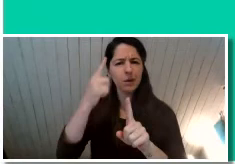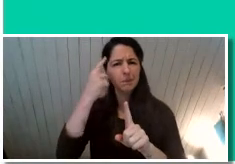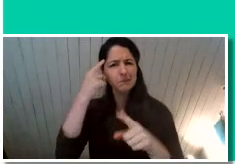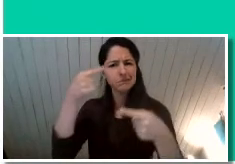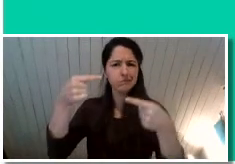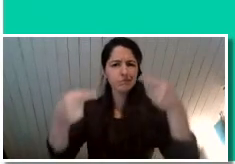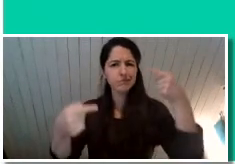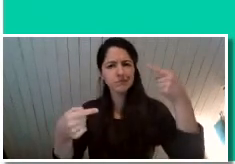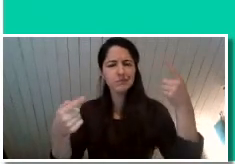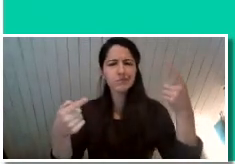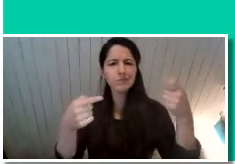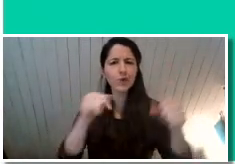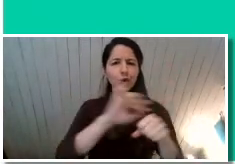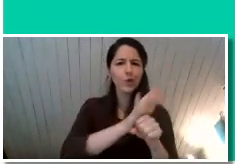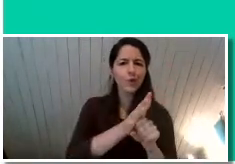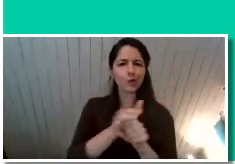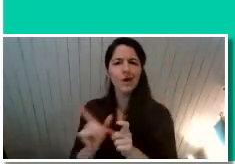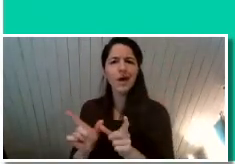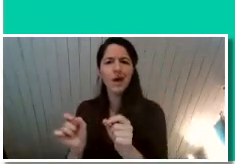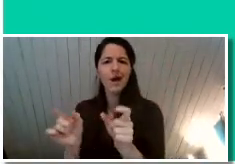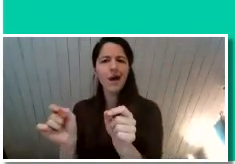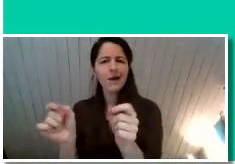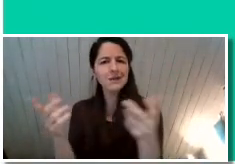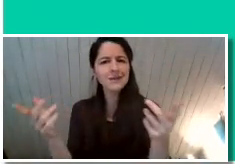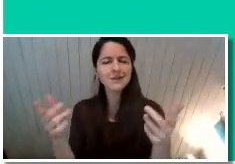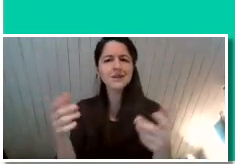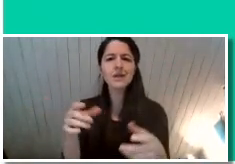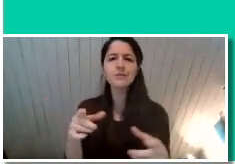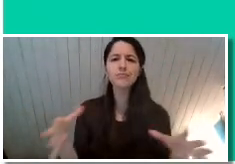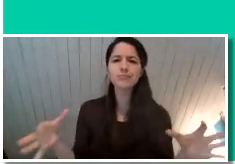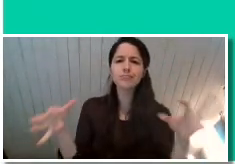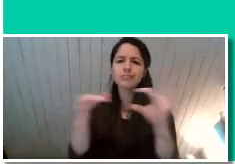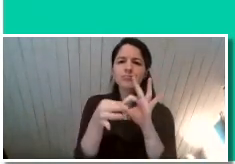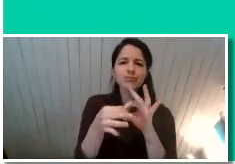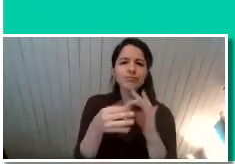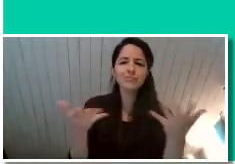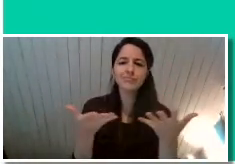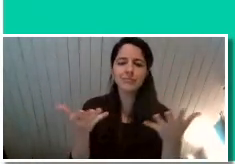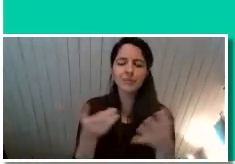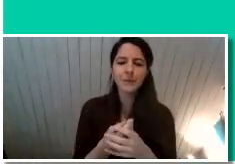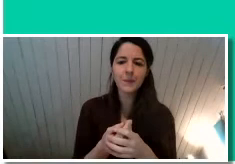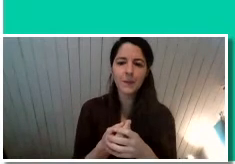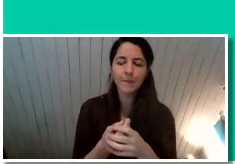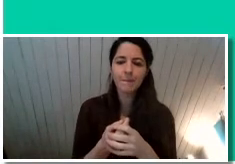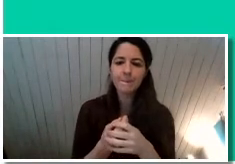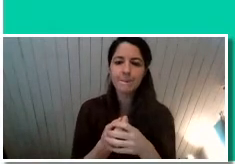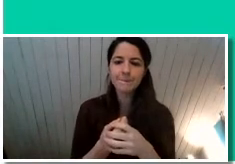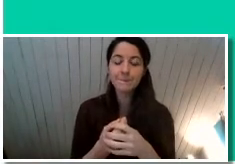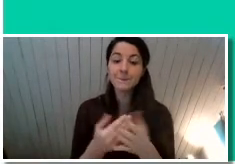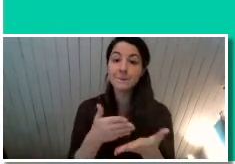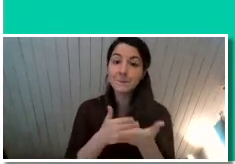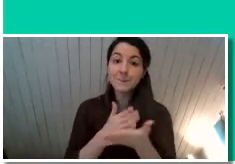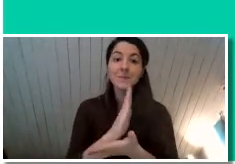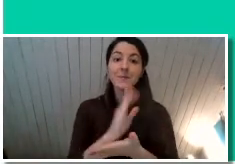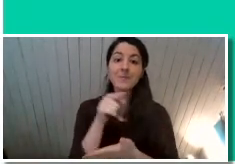y COVID-19, ¿existe alguna relación? Y para iniciar esta